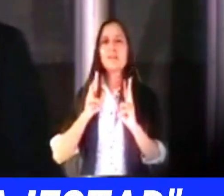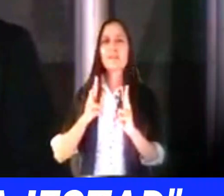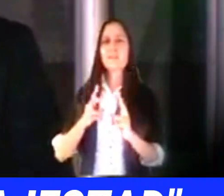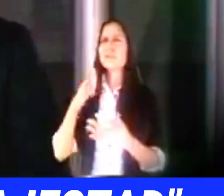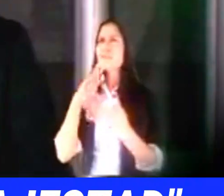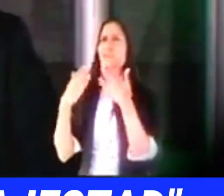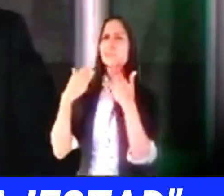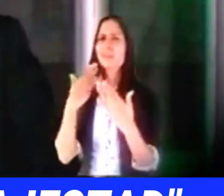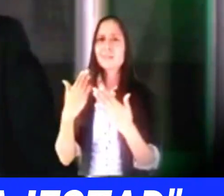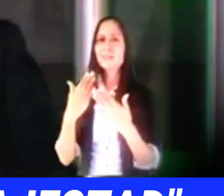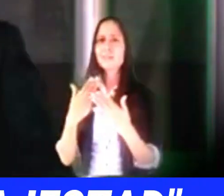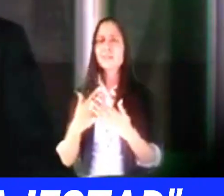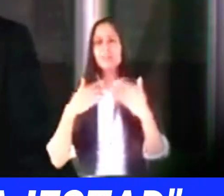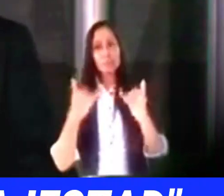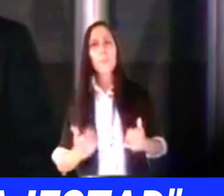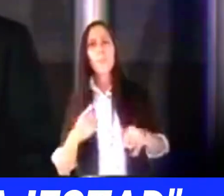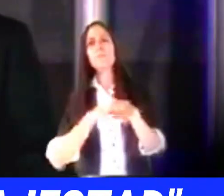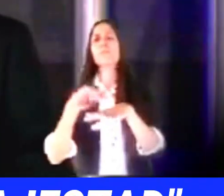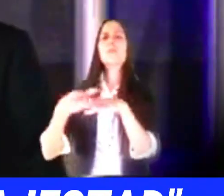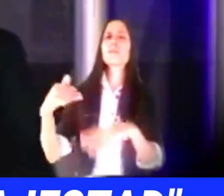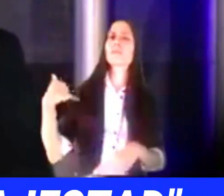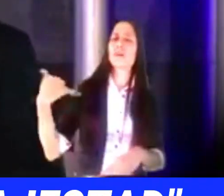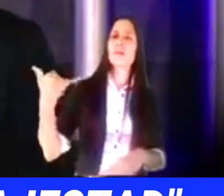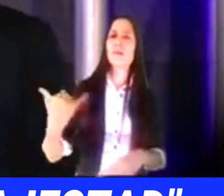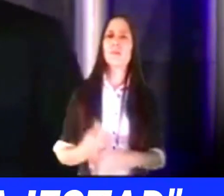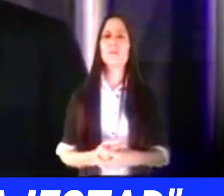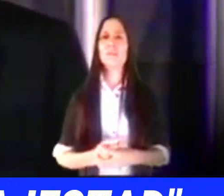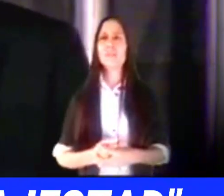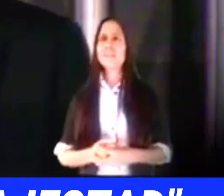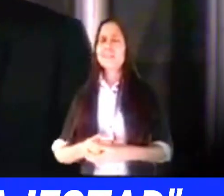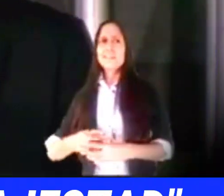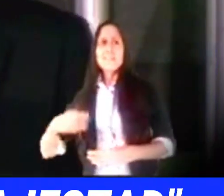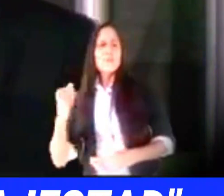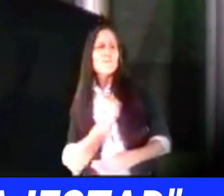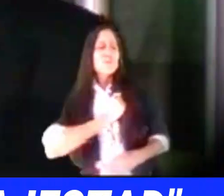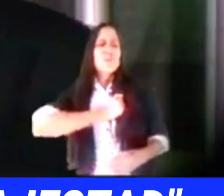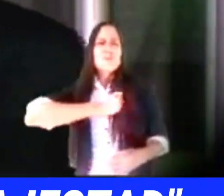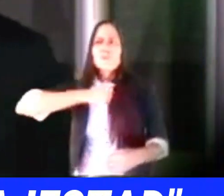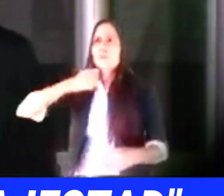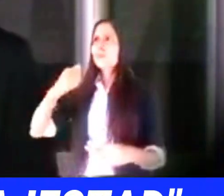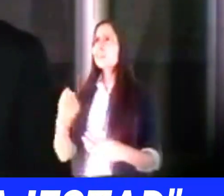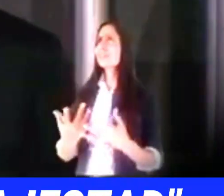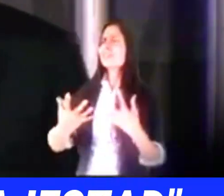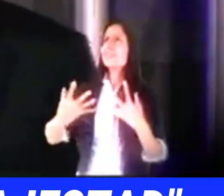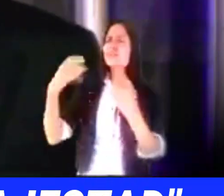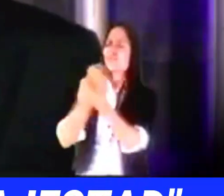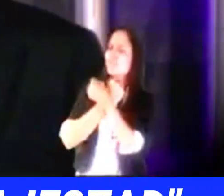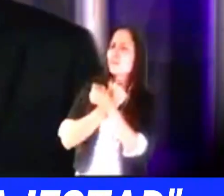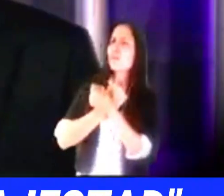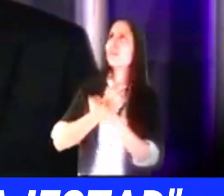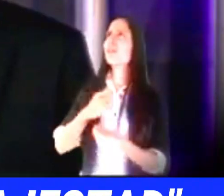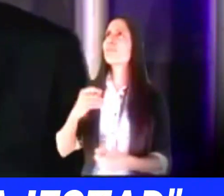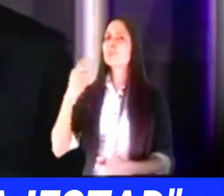hora los jóvenes de la iglesia nos apasionemos por esto. Le entreguemos al Señor todo lo que